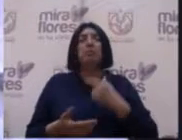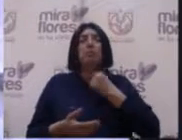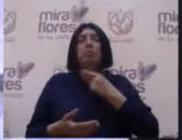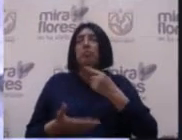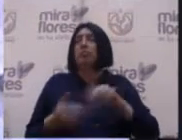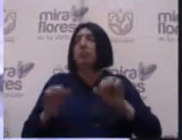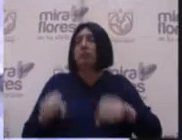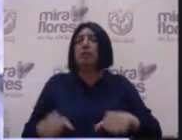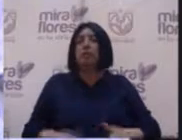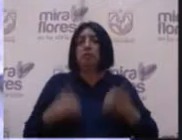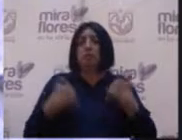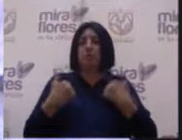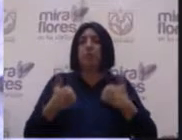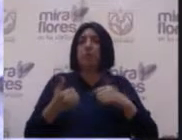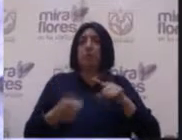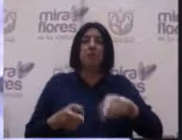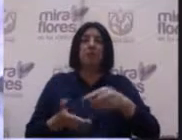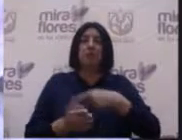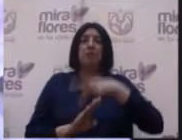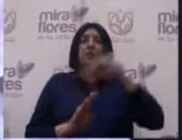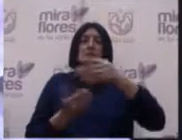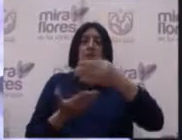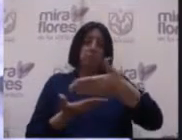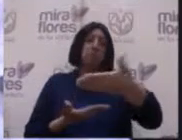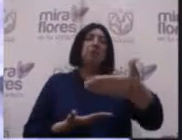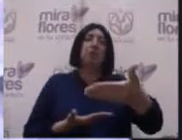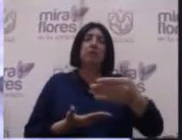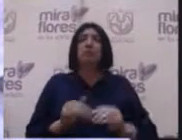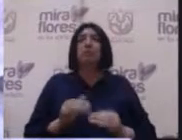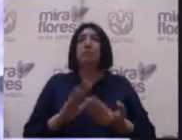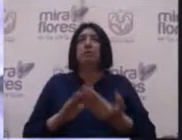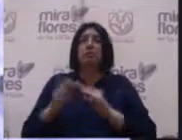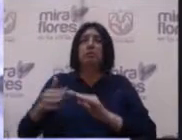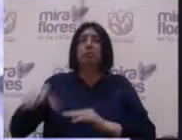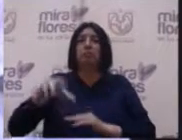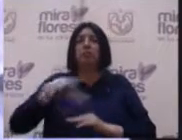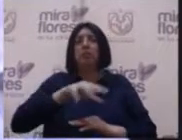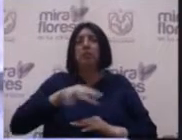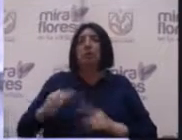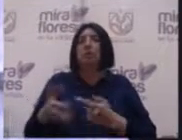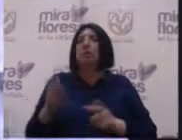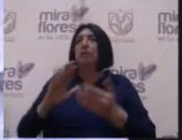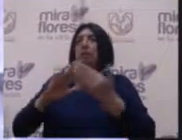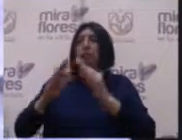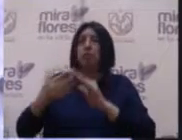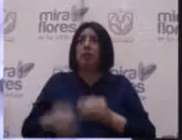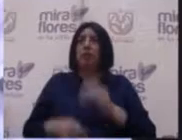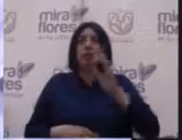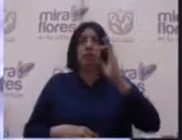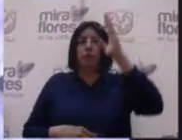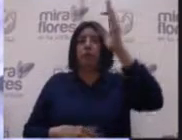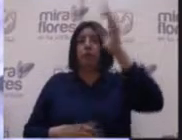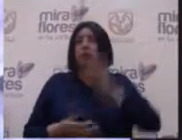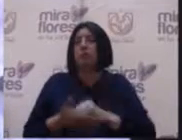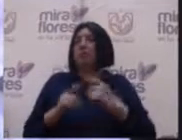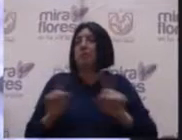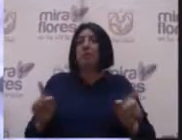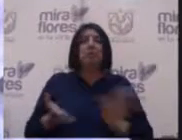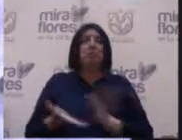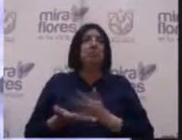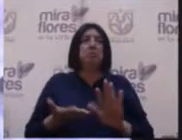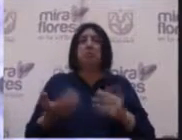encantaría vivir en ese plan de desarrollo urbano, plan de ciudad a futuro, pero mientras